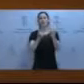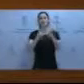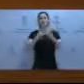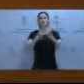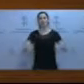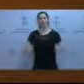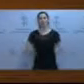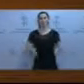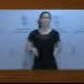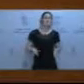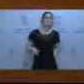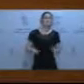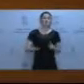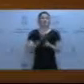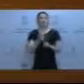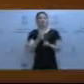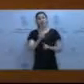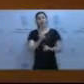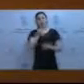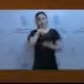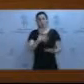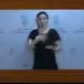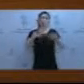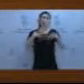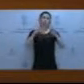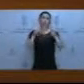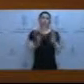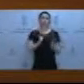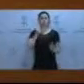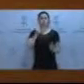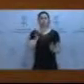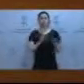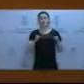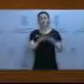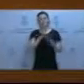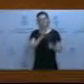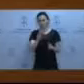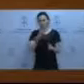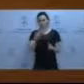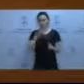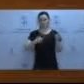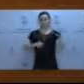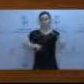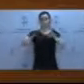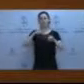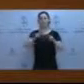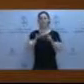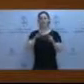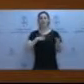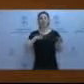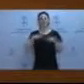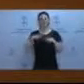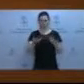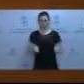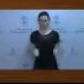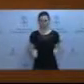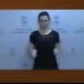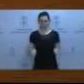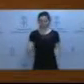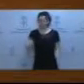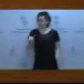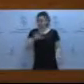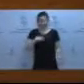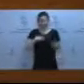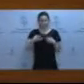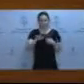semanas. El Grupo Parlamentario Popular llama a esta actitud capricho. Un capricho que les